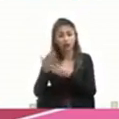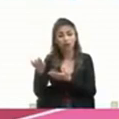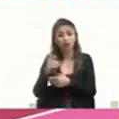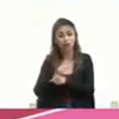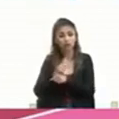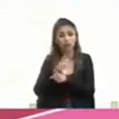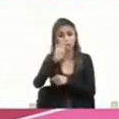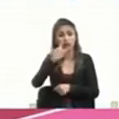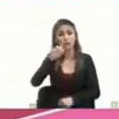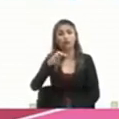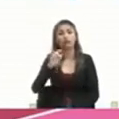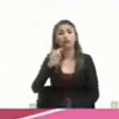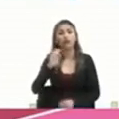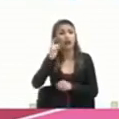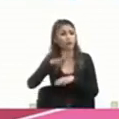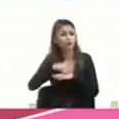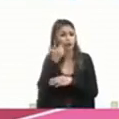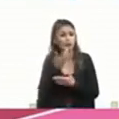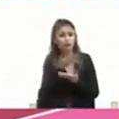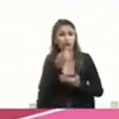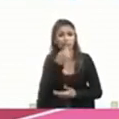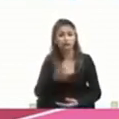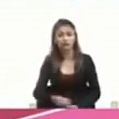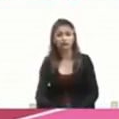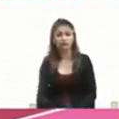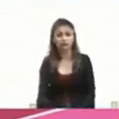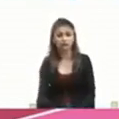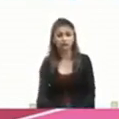el licenciado Belmonte. ¿Alguien desea tener alguna intervención?